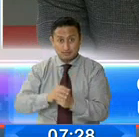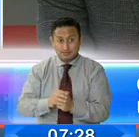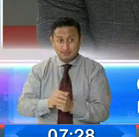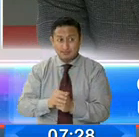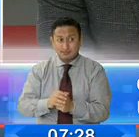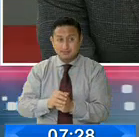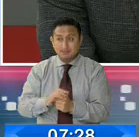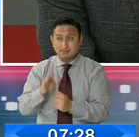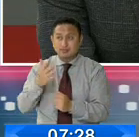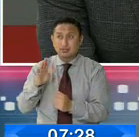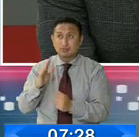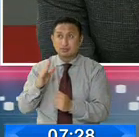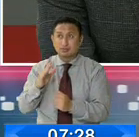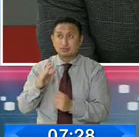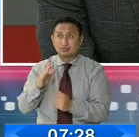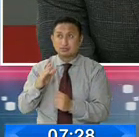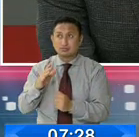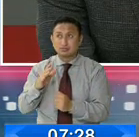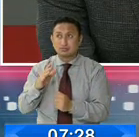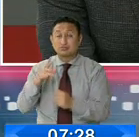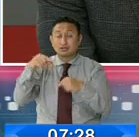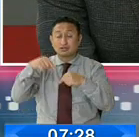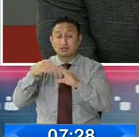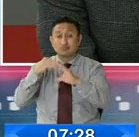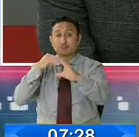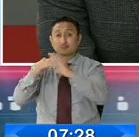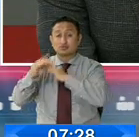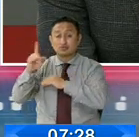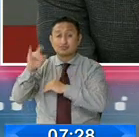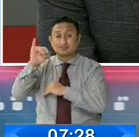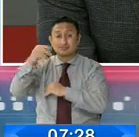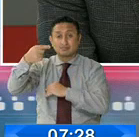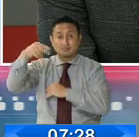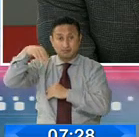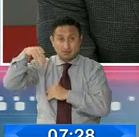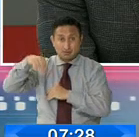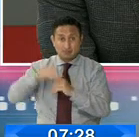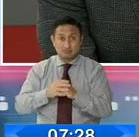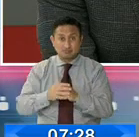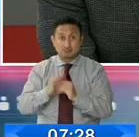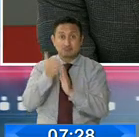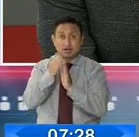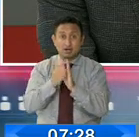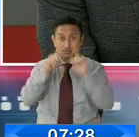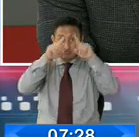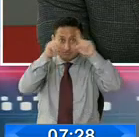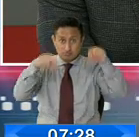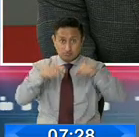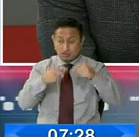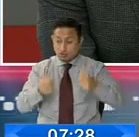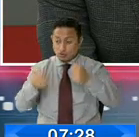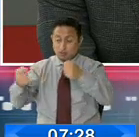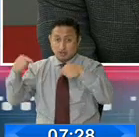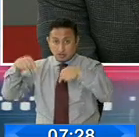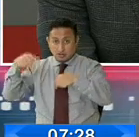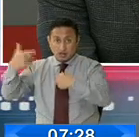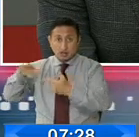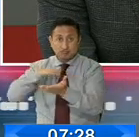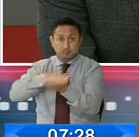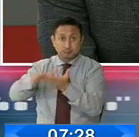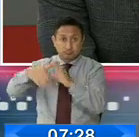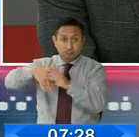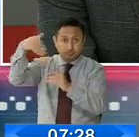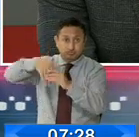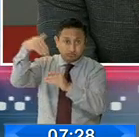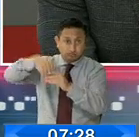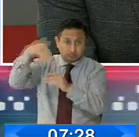para mediados de diciembre ya enviar al Instituto Geográfico Militar las artes para que sean impresas y de igual manera